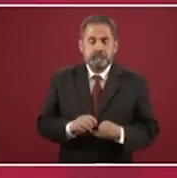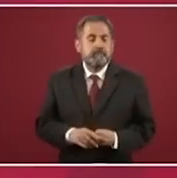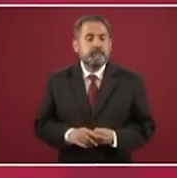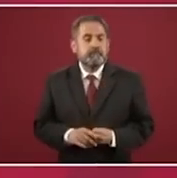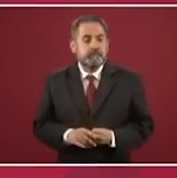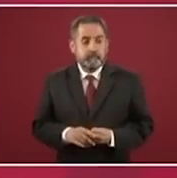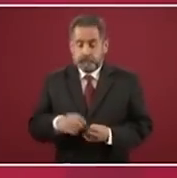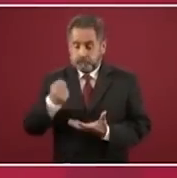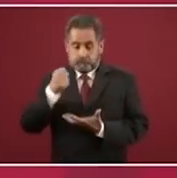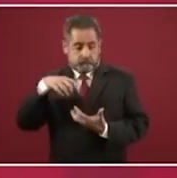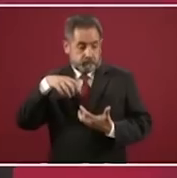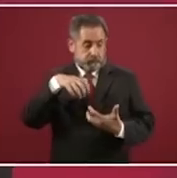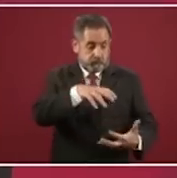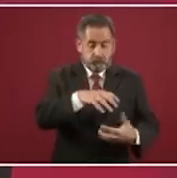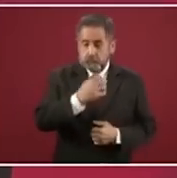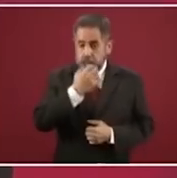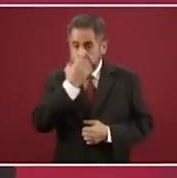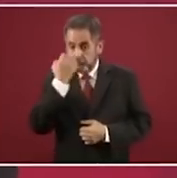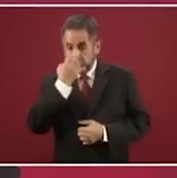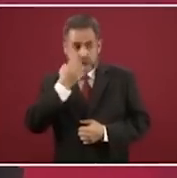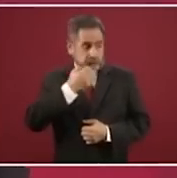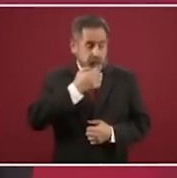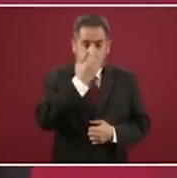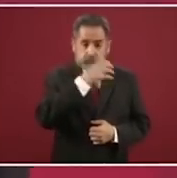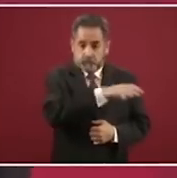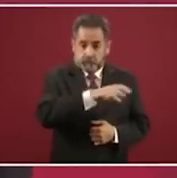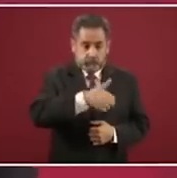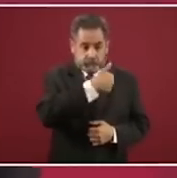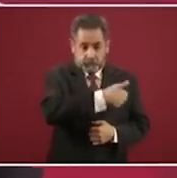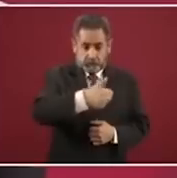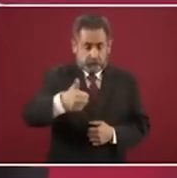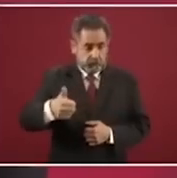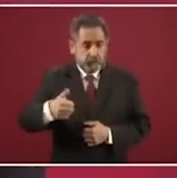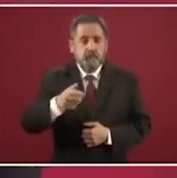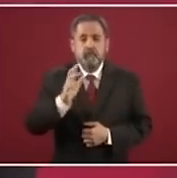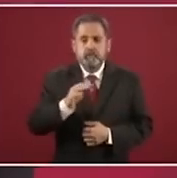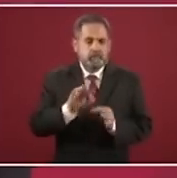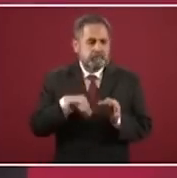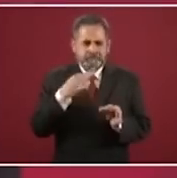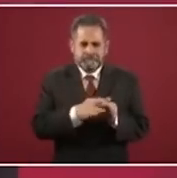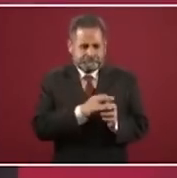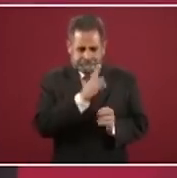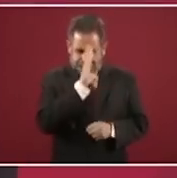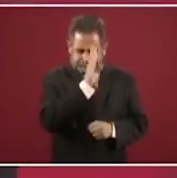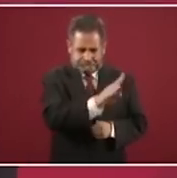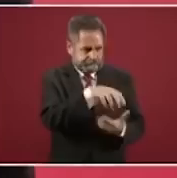el presupuesto para cada escuela llega de manera